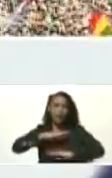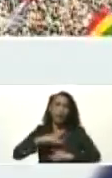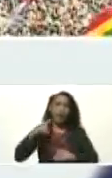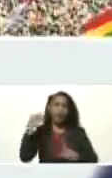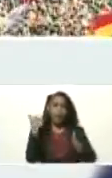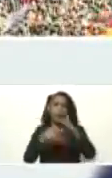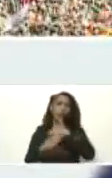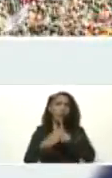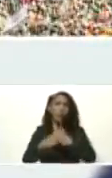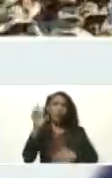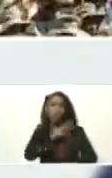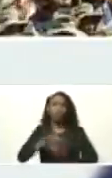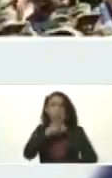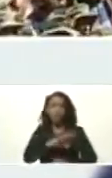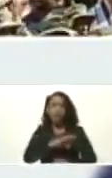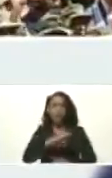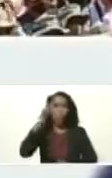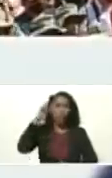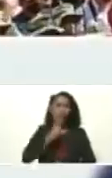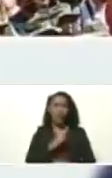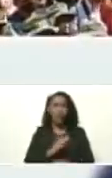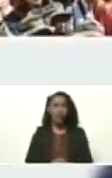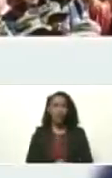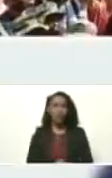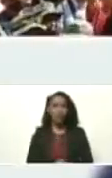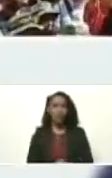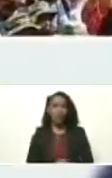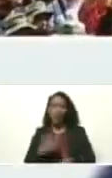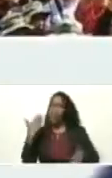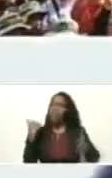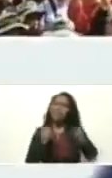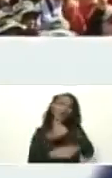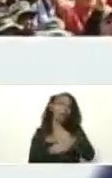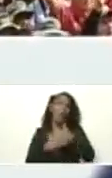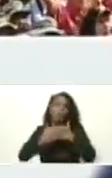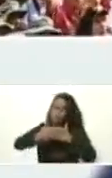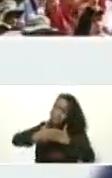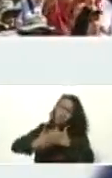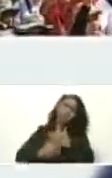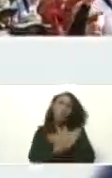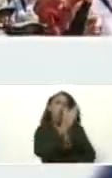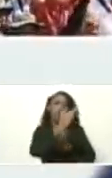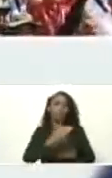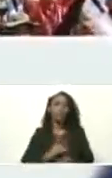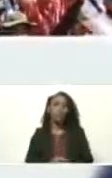el socialismo bolivariano. Lo que vamos es para adelante.